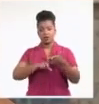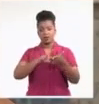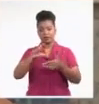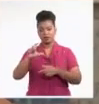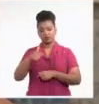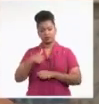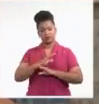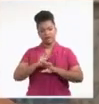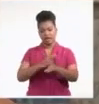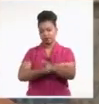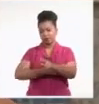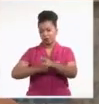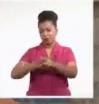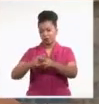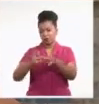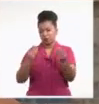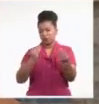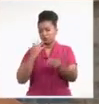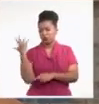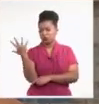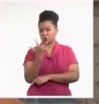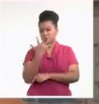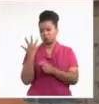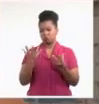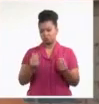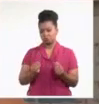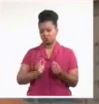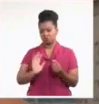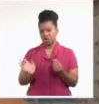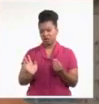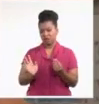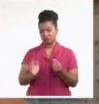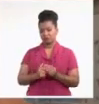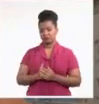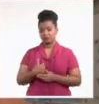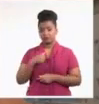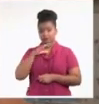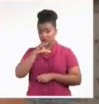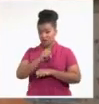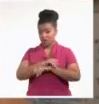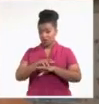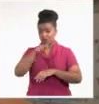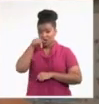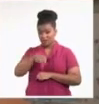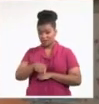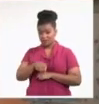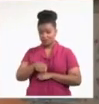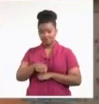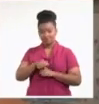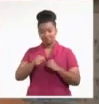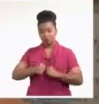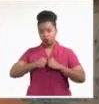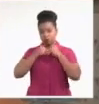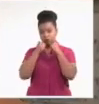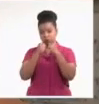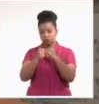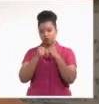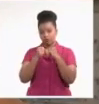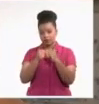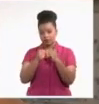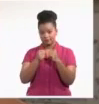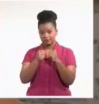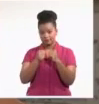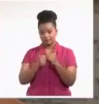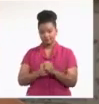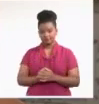varios huracanes, lo he vivido. Y yo quiero decirle que este es uno de los que más destrozo, más